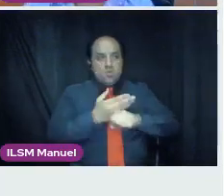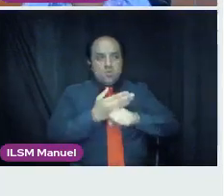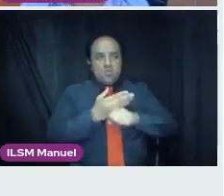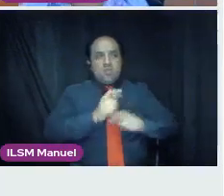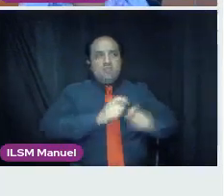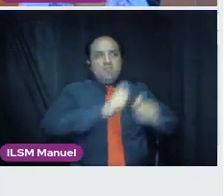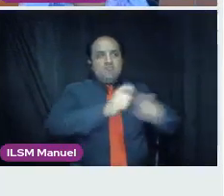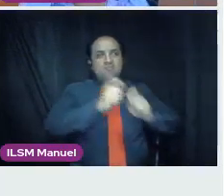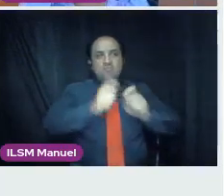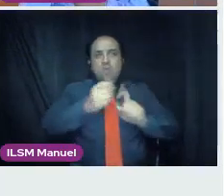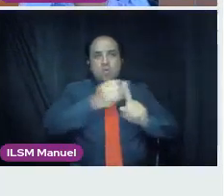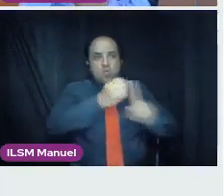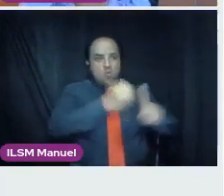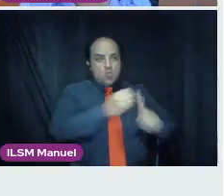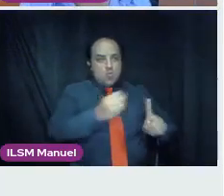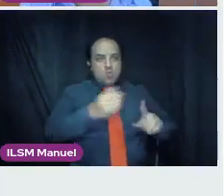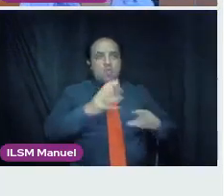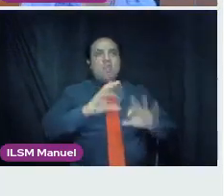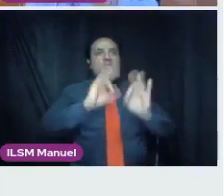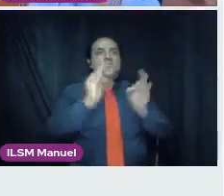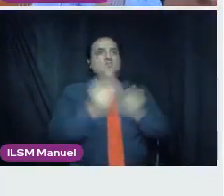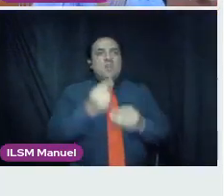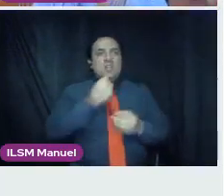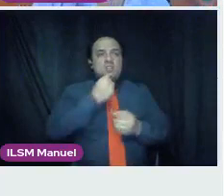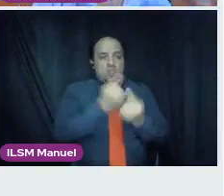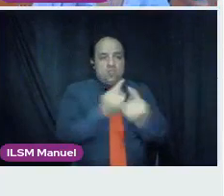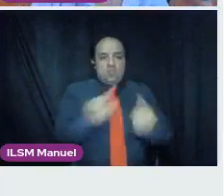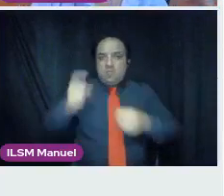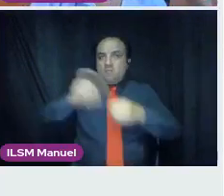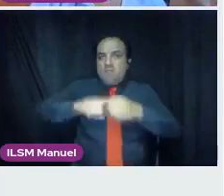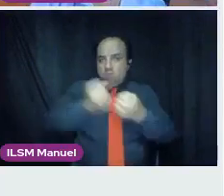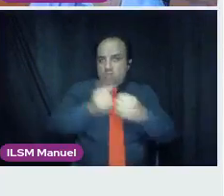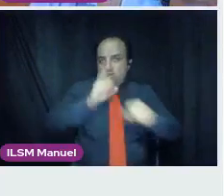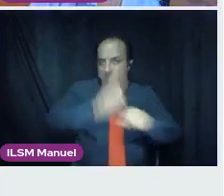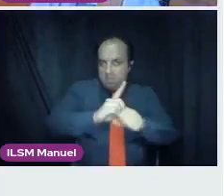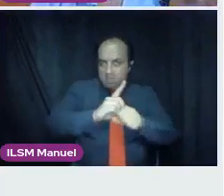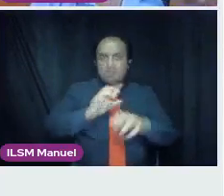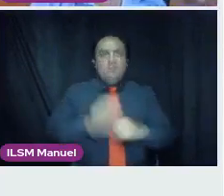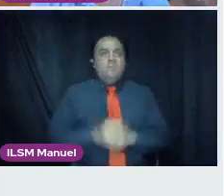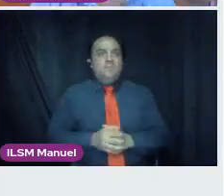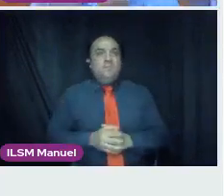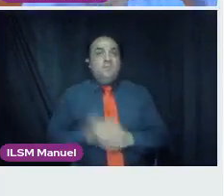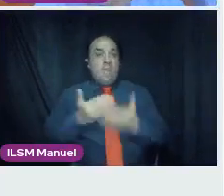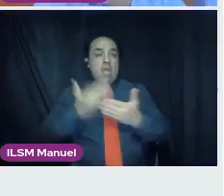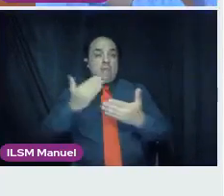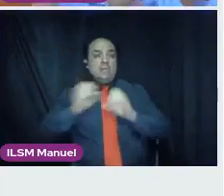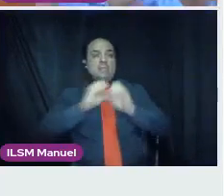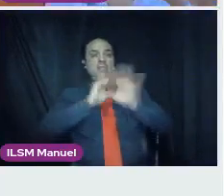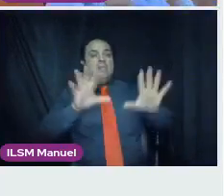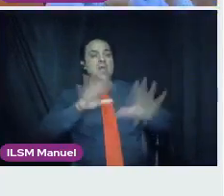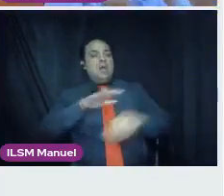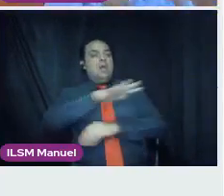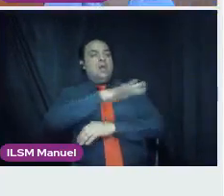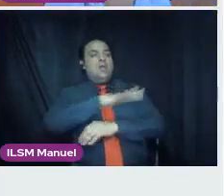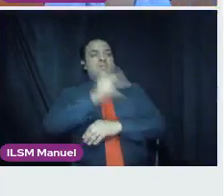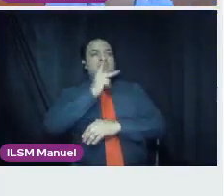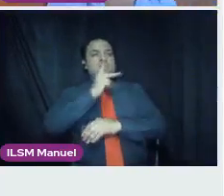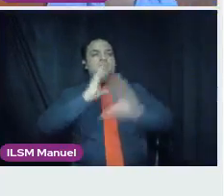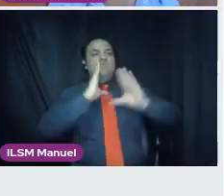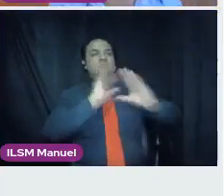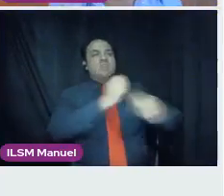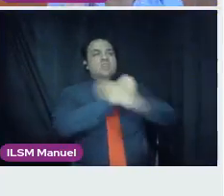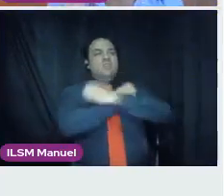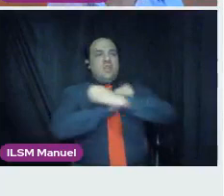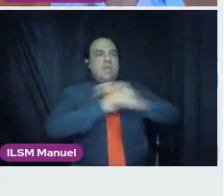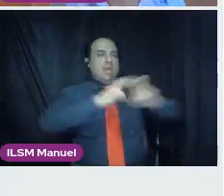formas de involucramiento de las y los niños en la sociedad. Es decir, se tenía muy claro que eran los papás quienes educaban, y lo pongo entre